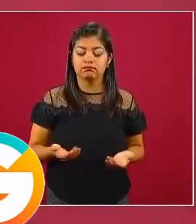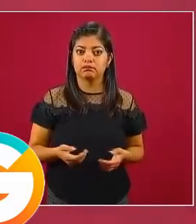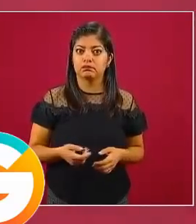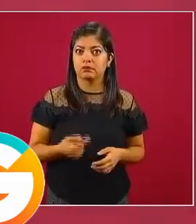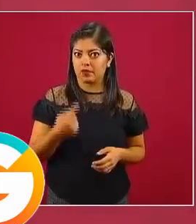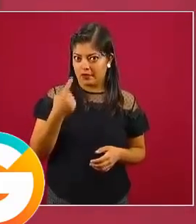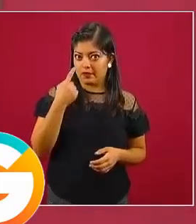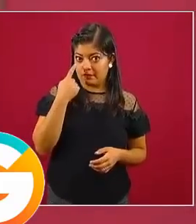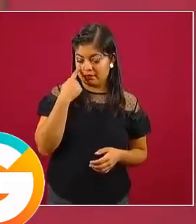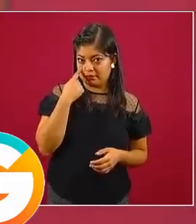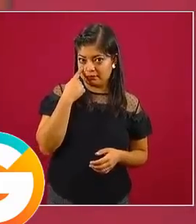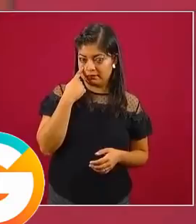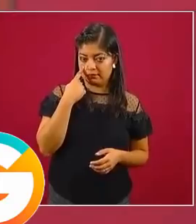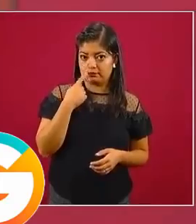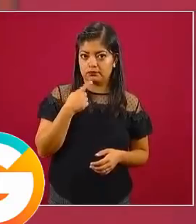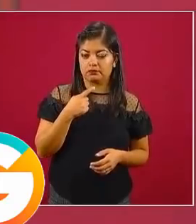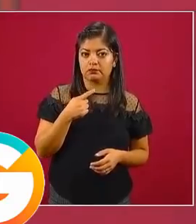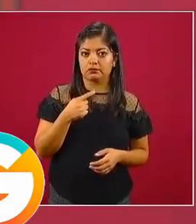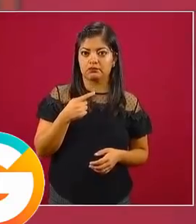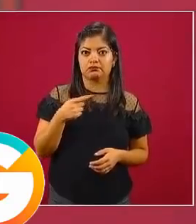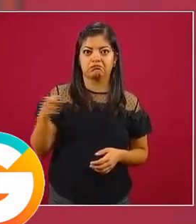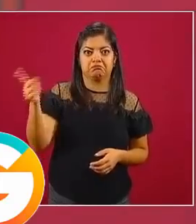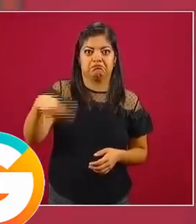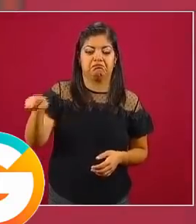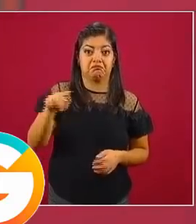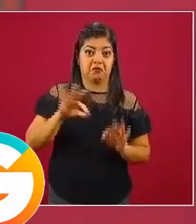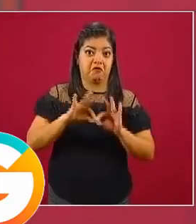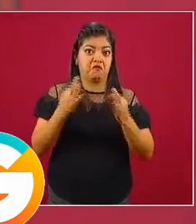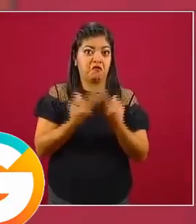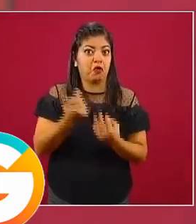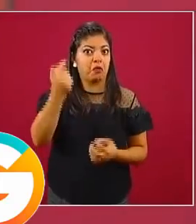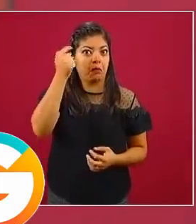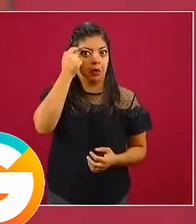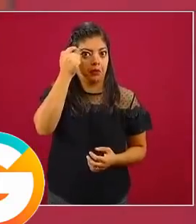fíjense las mentalidades, ¿no? Aún